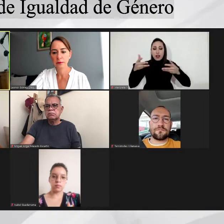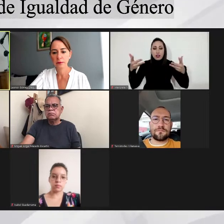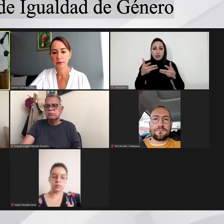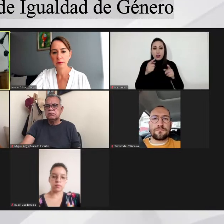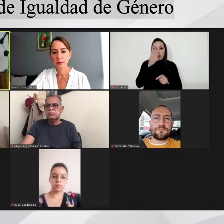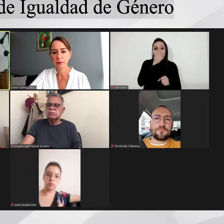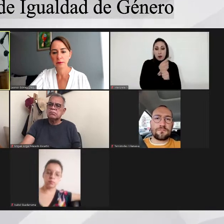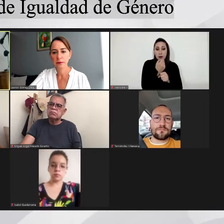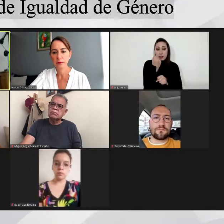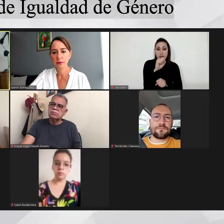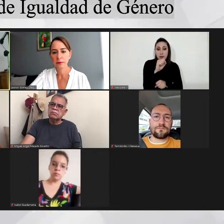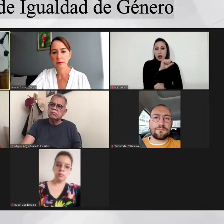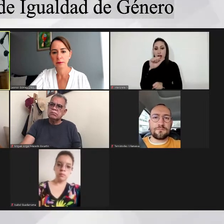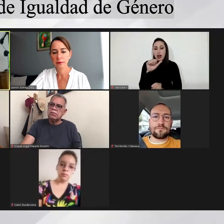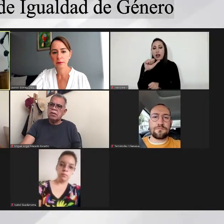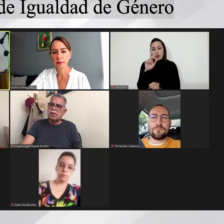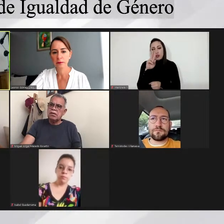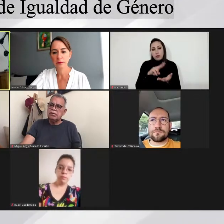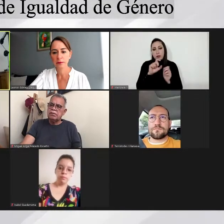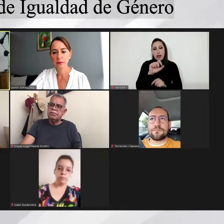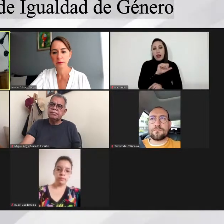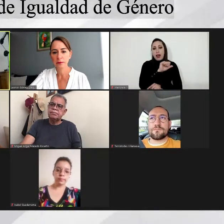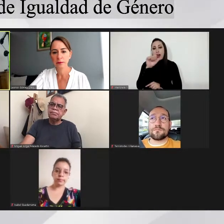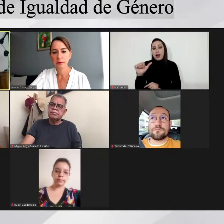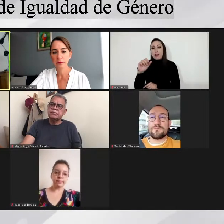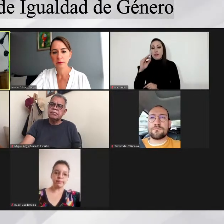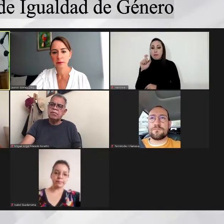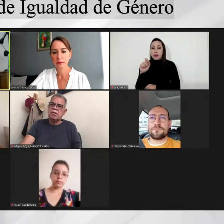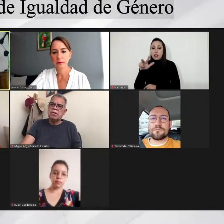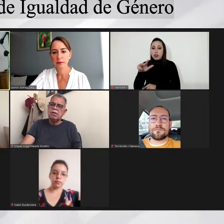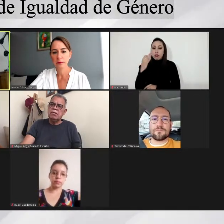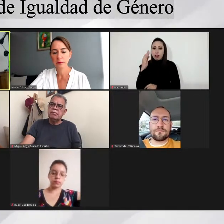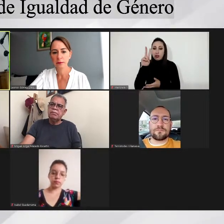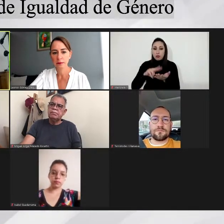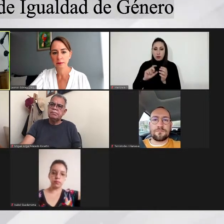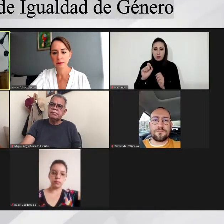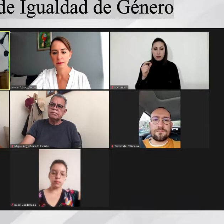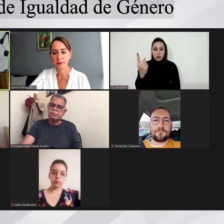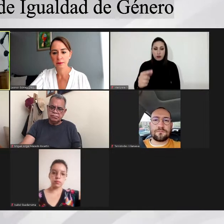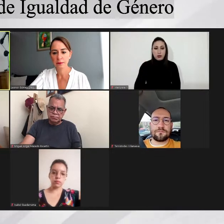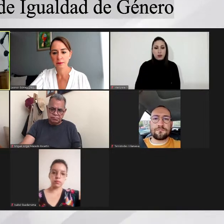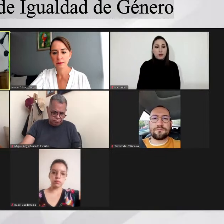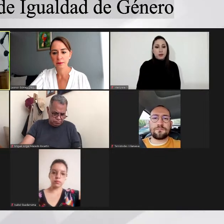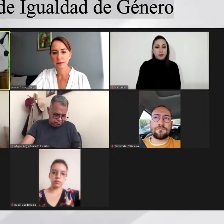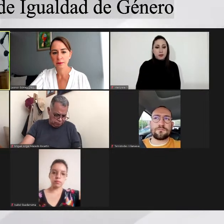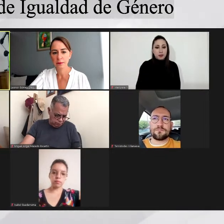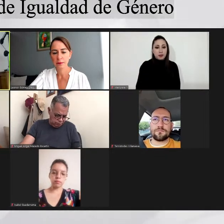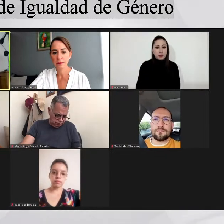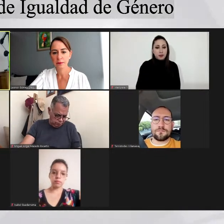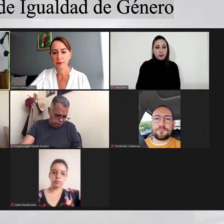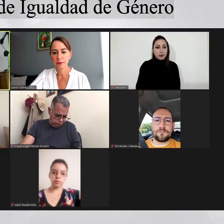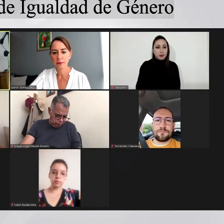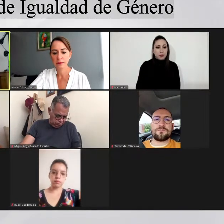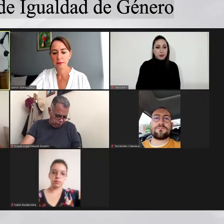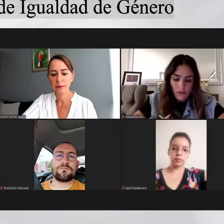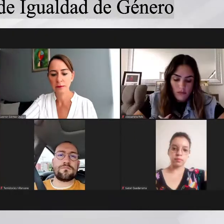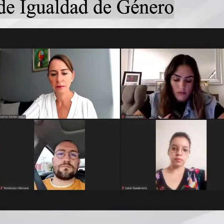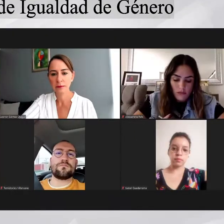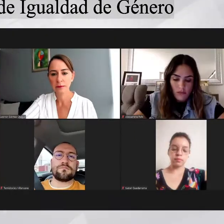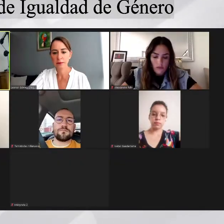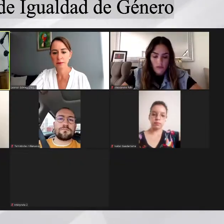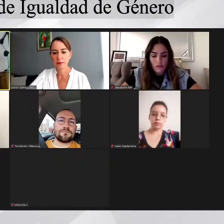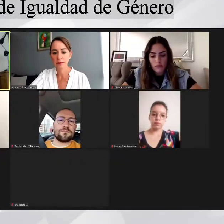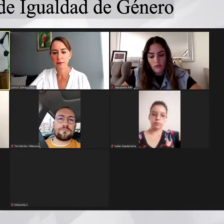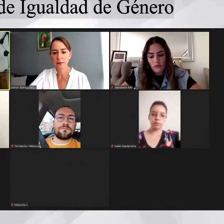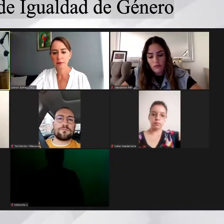1 de septiembre del 2020 al 28 de febrero del 2021. Toda vez que el documento de referencia se ha hecho del conocimiento de